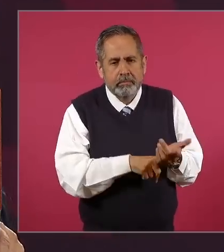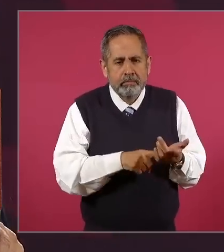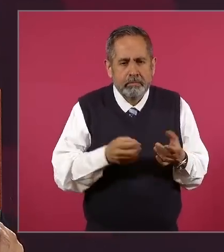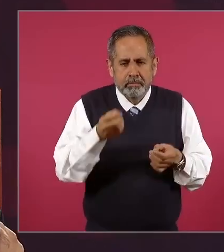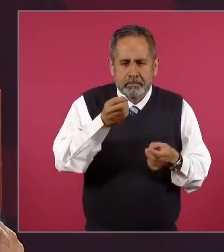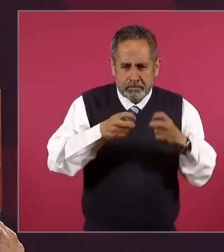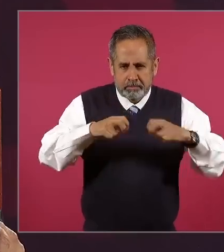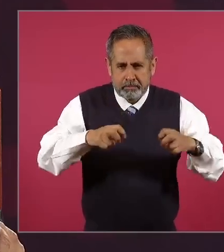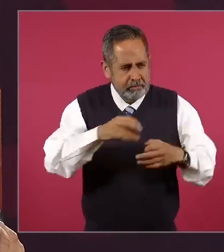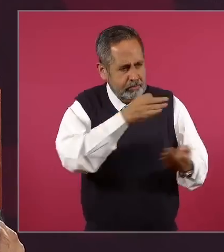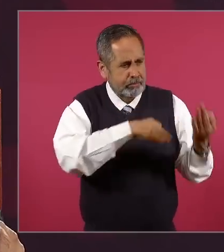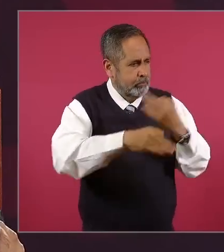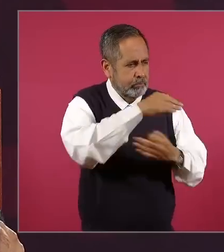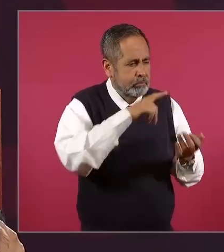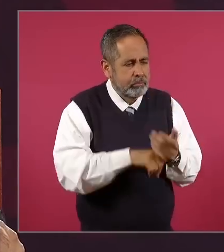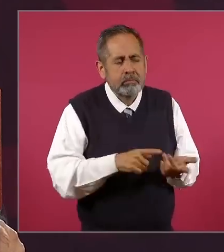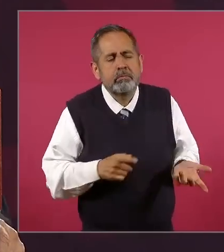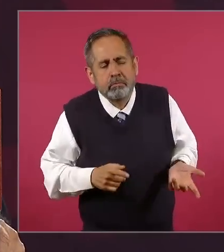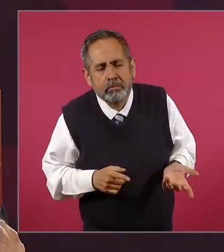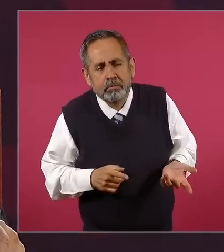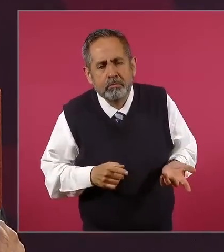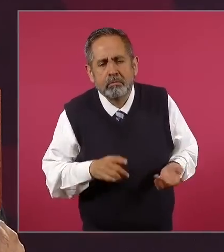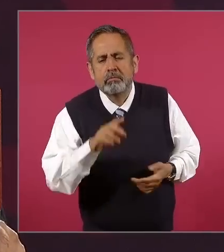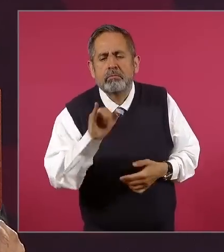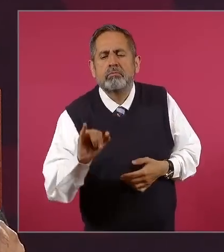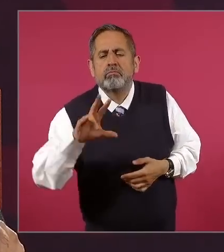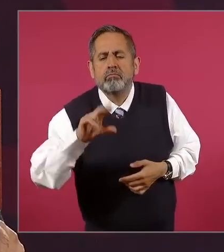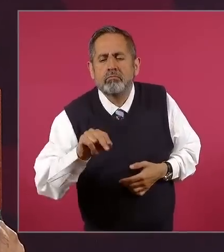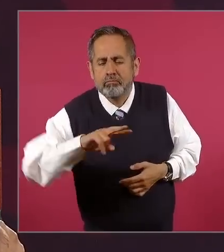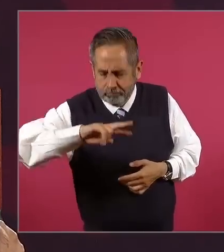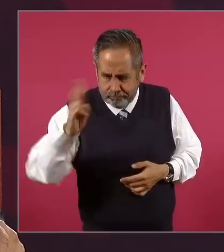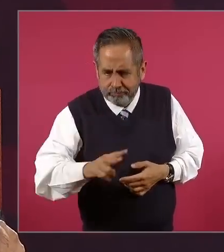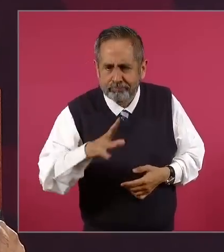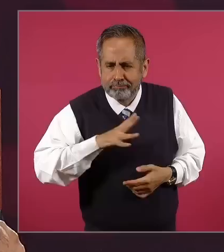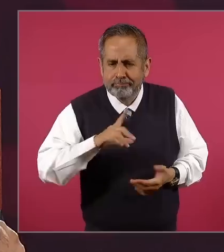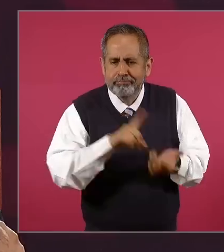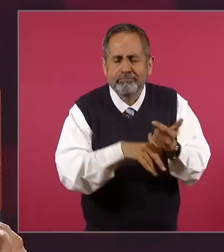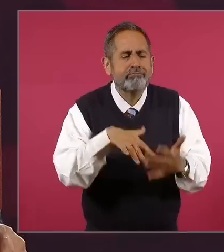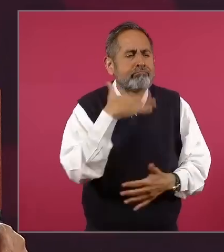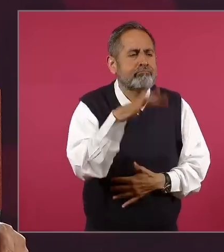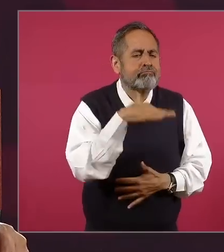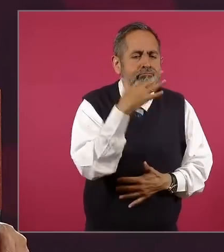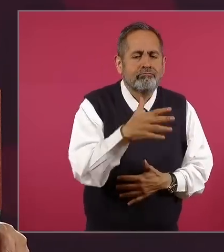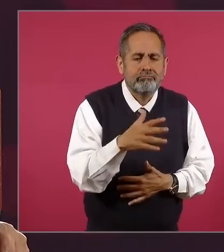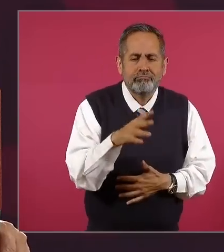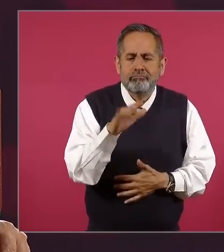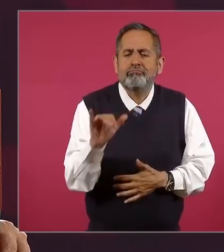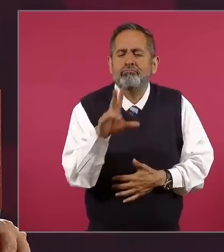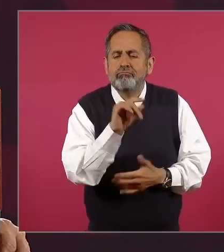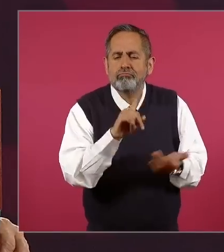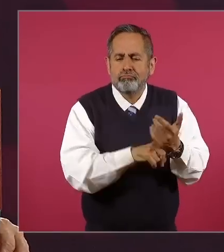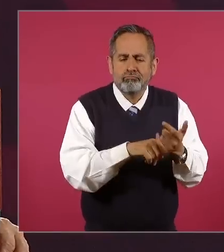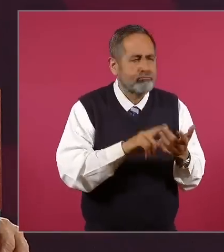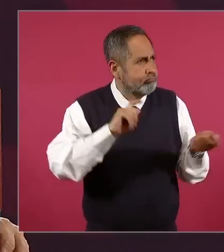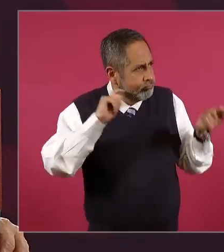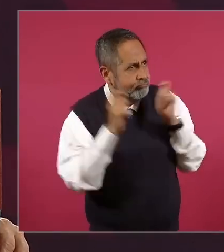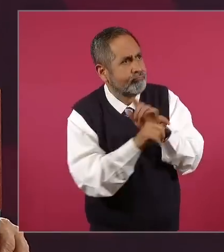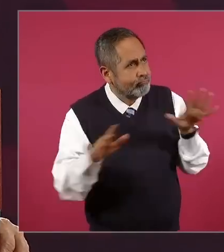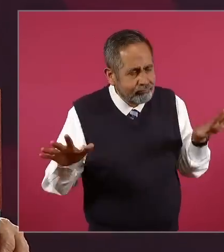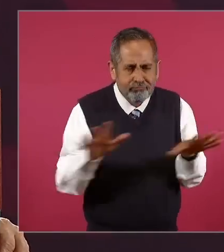magistrados y a todos los ministros si no hay corrupción y si no debe de haber una reforma en el Poder